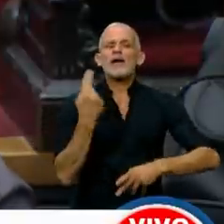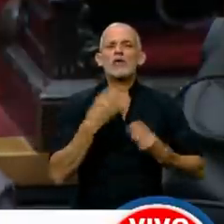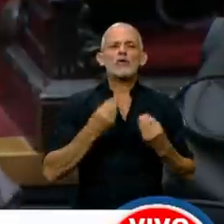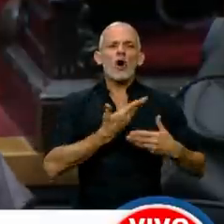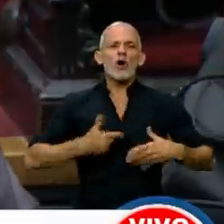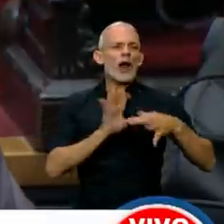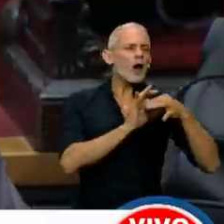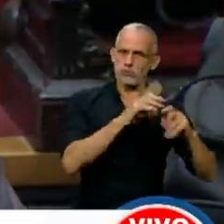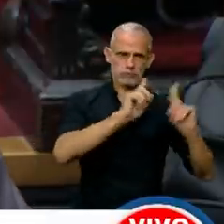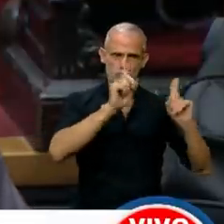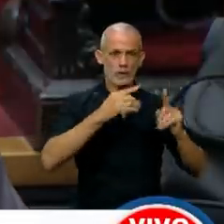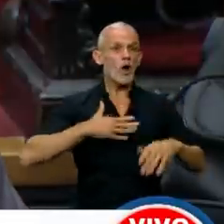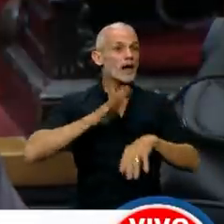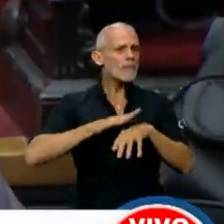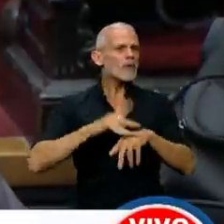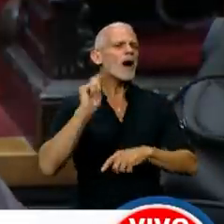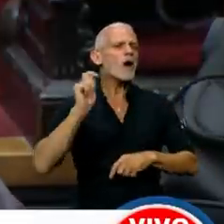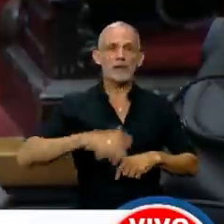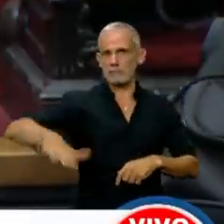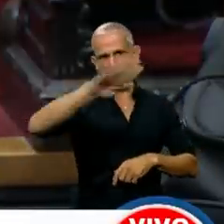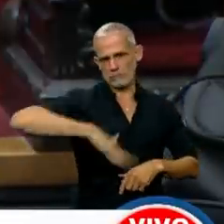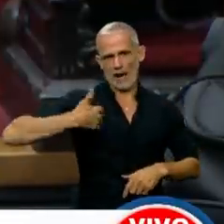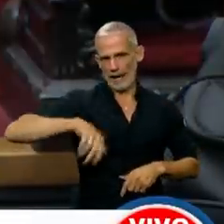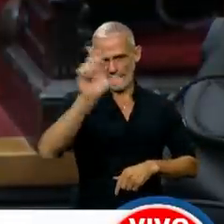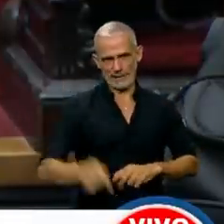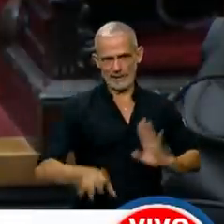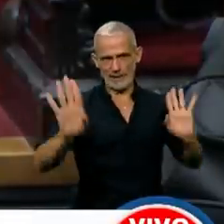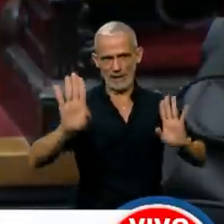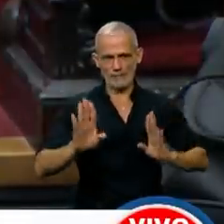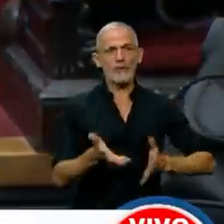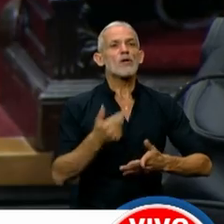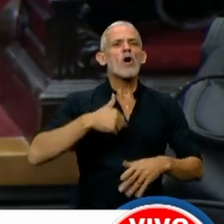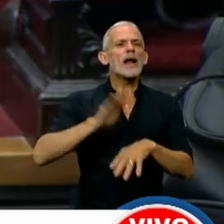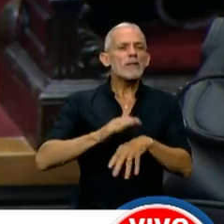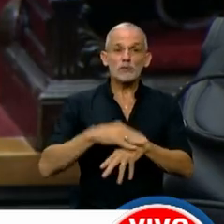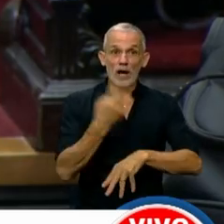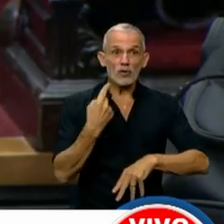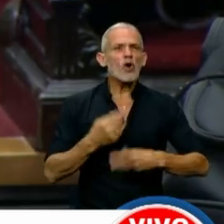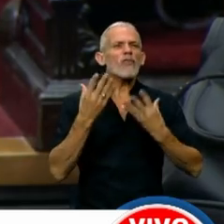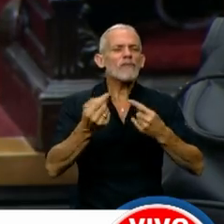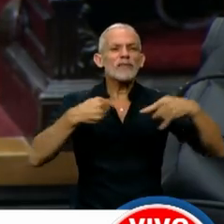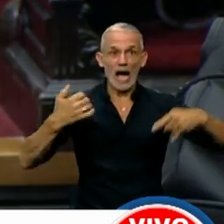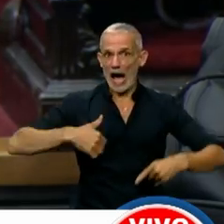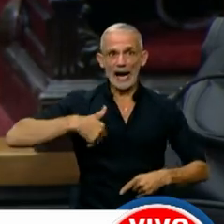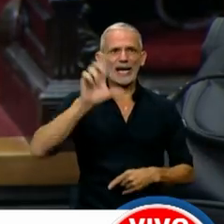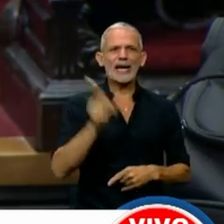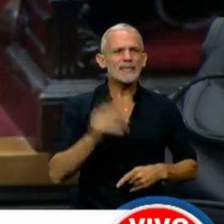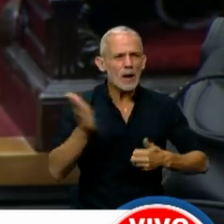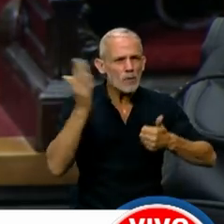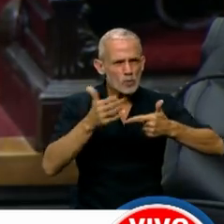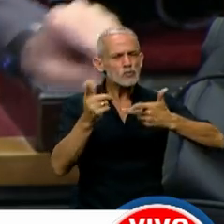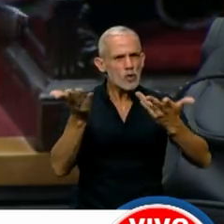es con el gobierno de nuestra responsabilidad es con el país en nuestra responsabilidad es defender a la argentina productiva